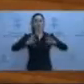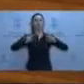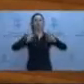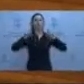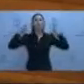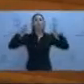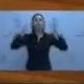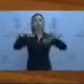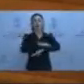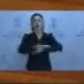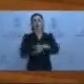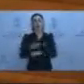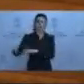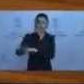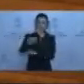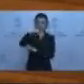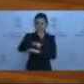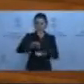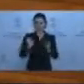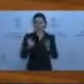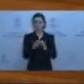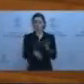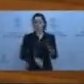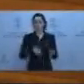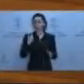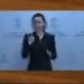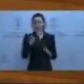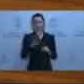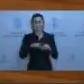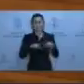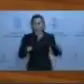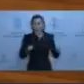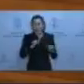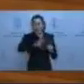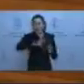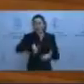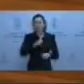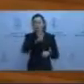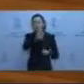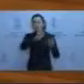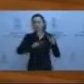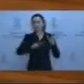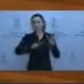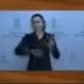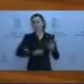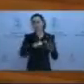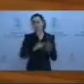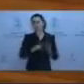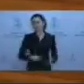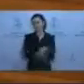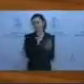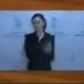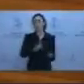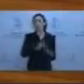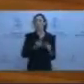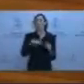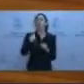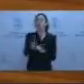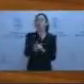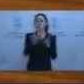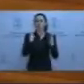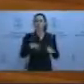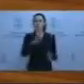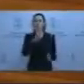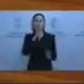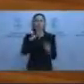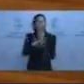remiten a la Junta General del Principado, la última de fecha 27 de enero de 2016, y próximamente les llegará la que refería